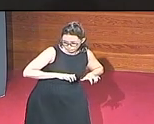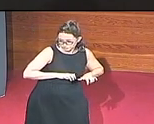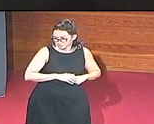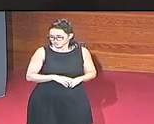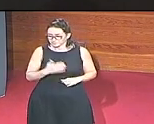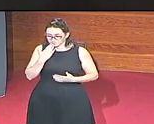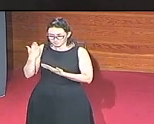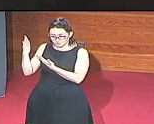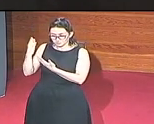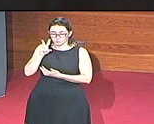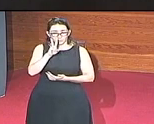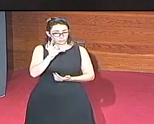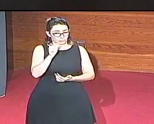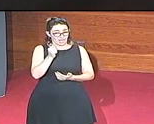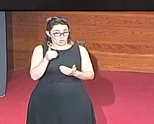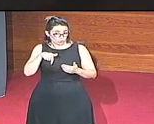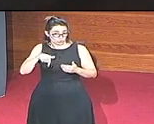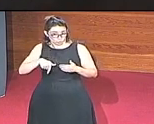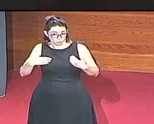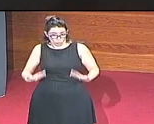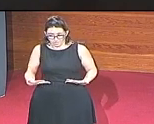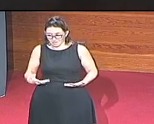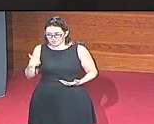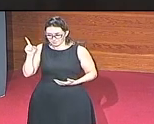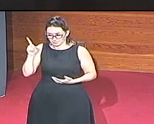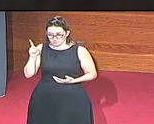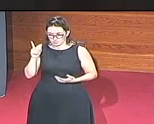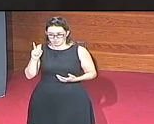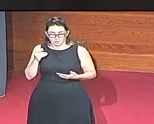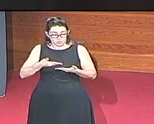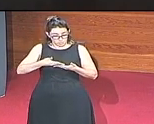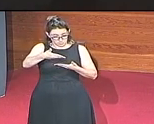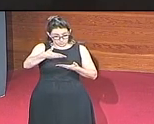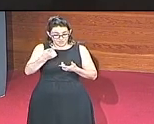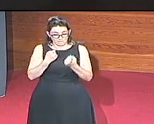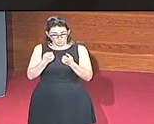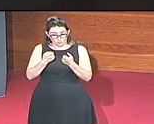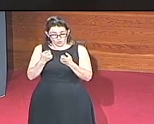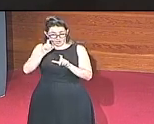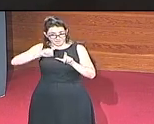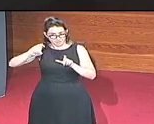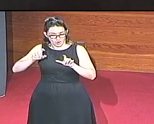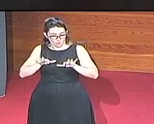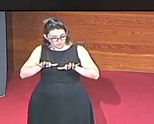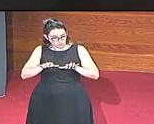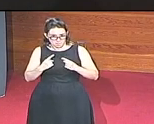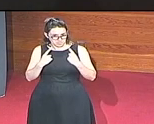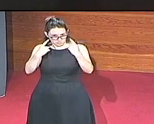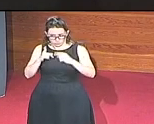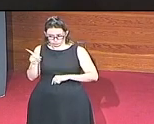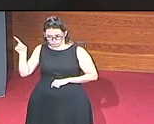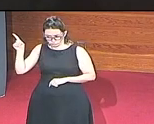del mundo que utiliza infografías hechas con un ordenador el mapa del tiempo que es muy famoso que siguen haciéndolo desde